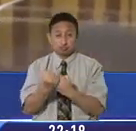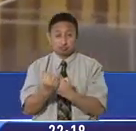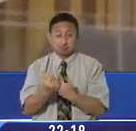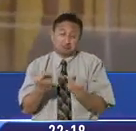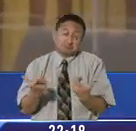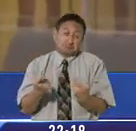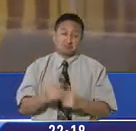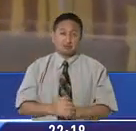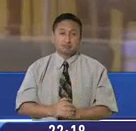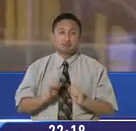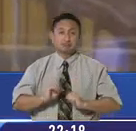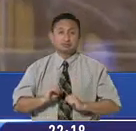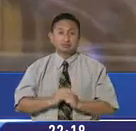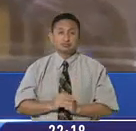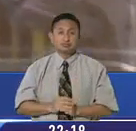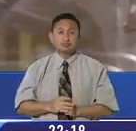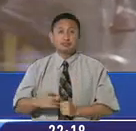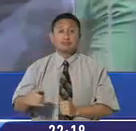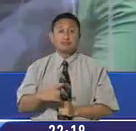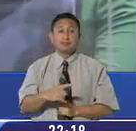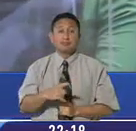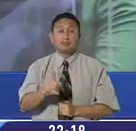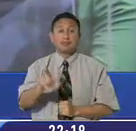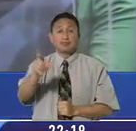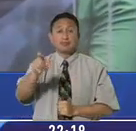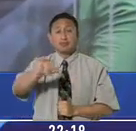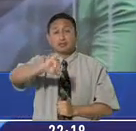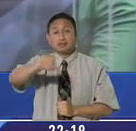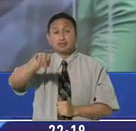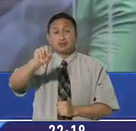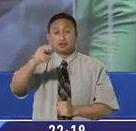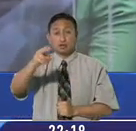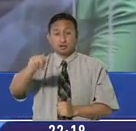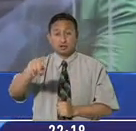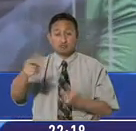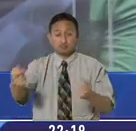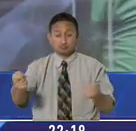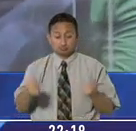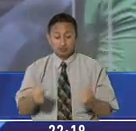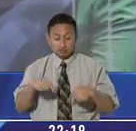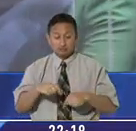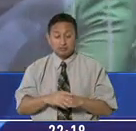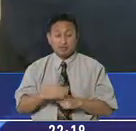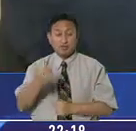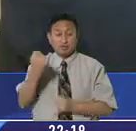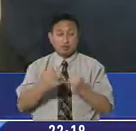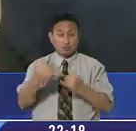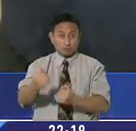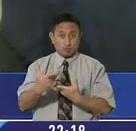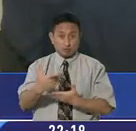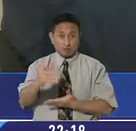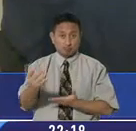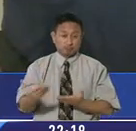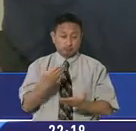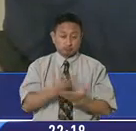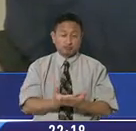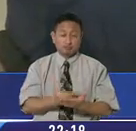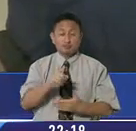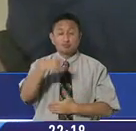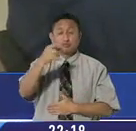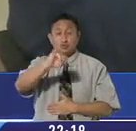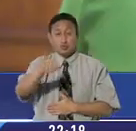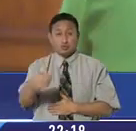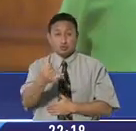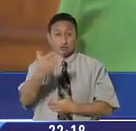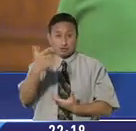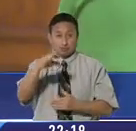caso, deberán ser acogidas por la proponente Joana Moreira para ser incluidas en el informe, cuya votación será el próximo